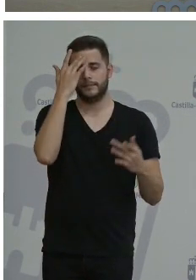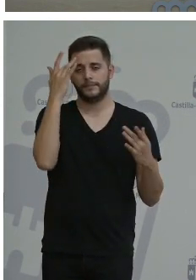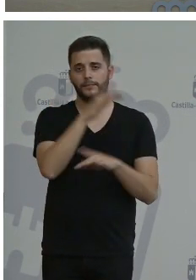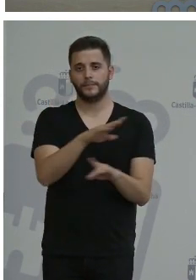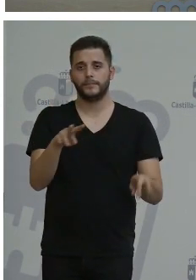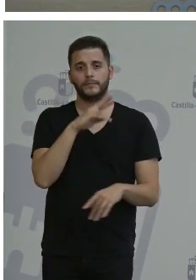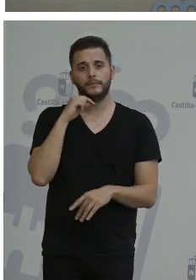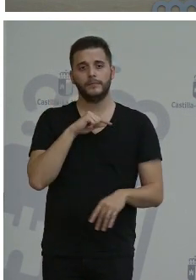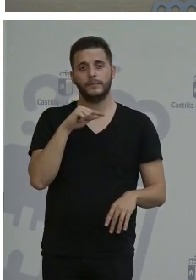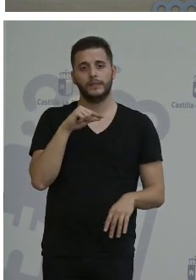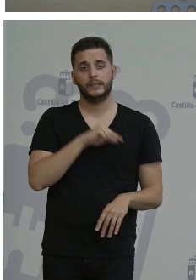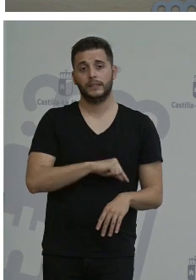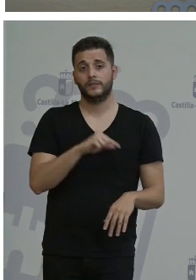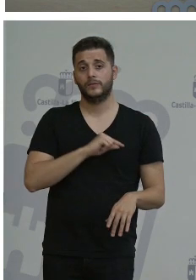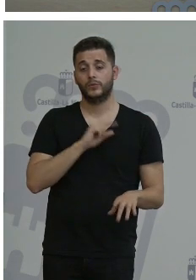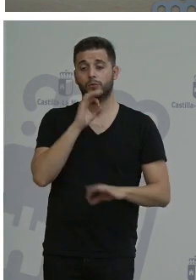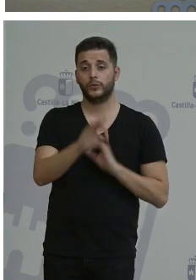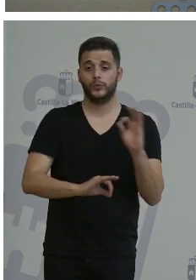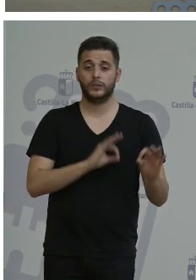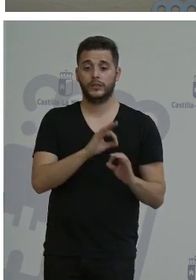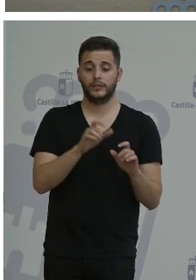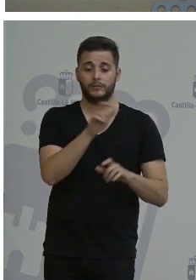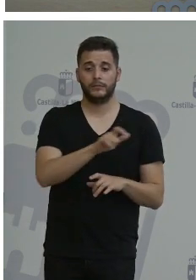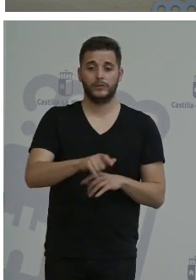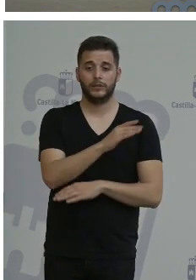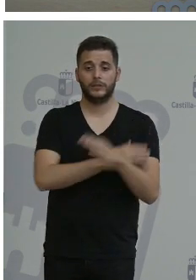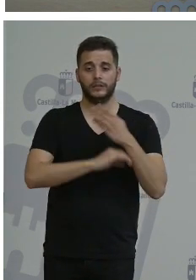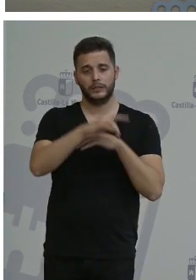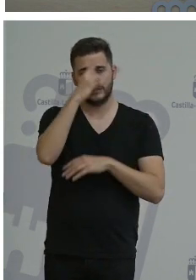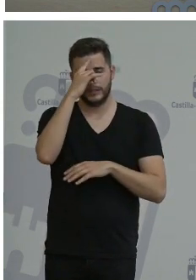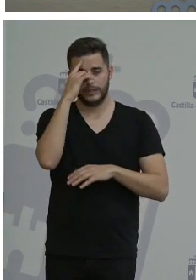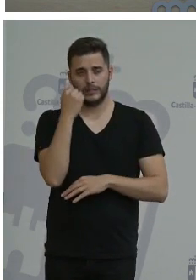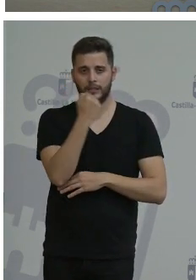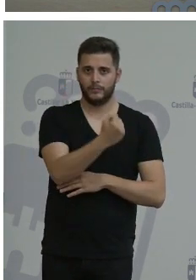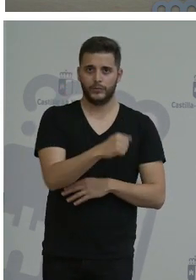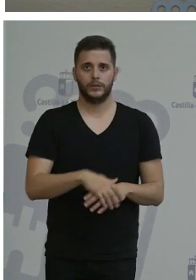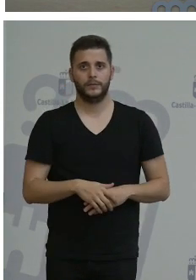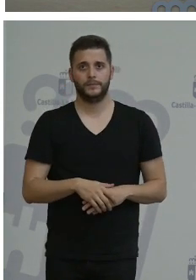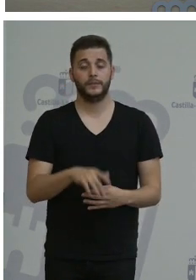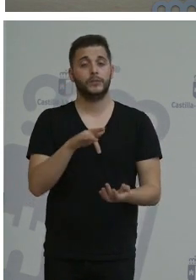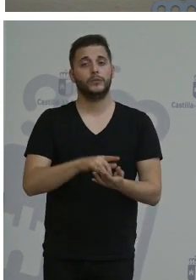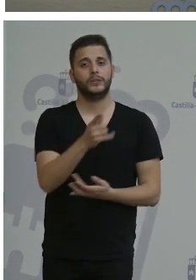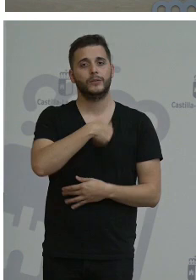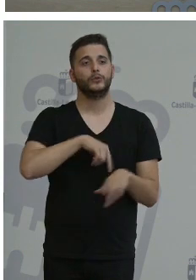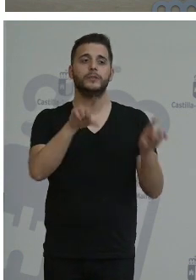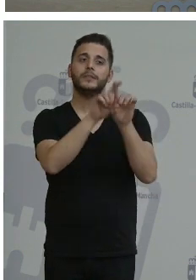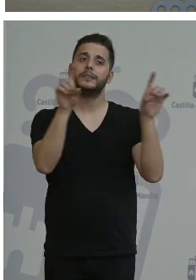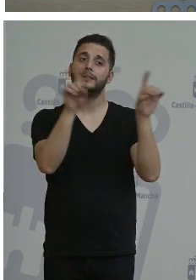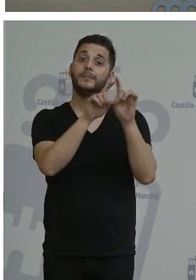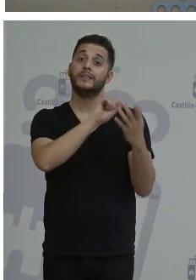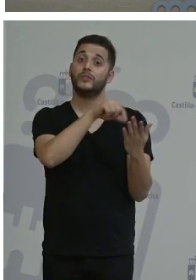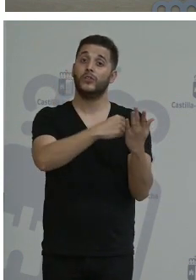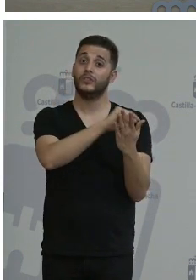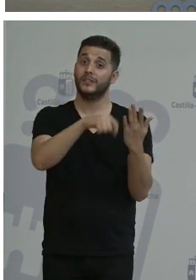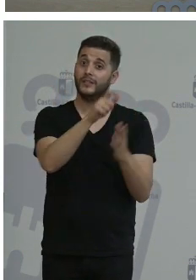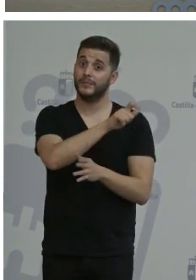de las organizaciones que apoyan a las personas con discapacidad intelectual. Cuando escuchamos a las empresas que ya están contratando